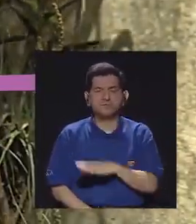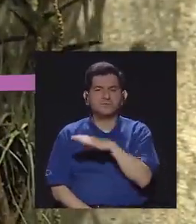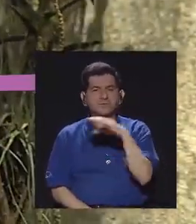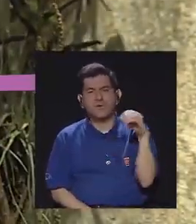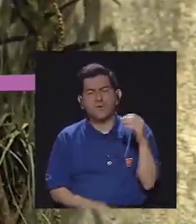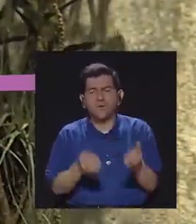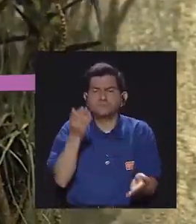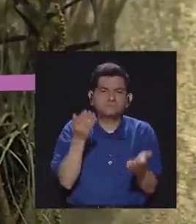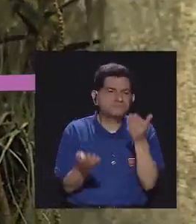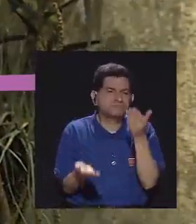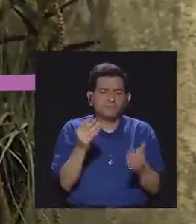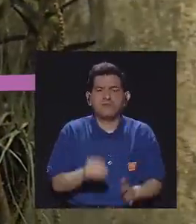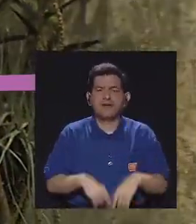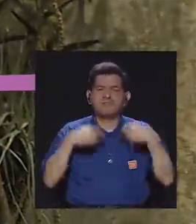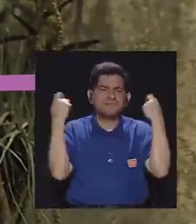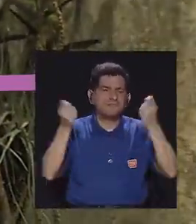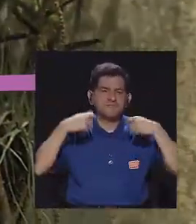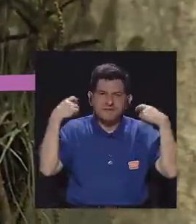hacer